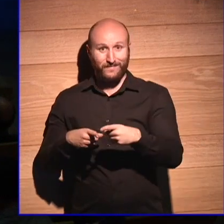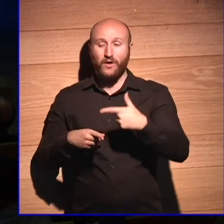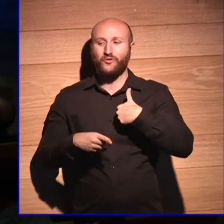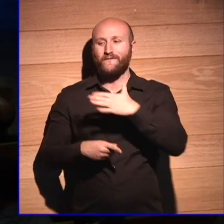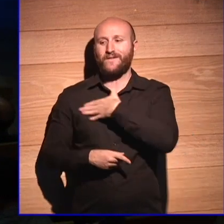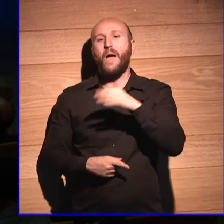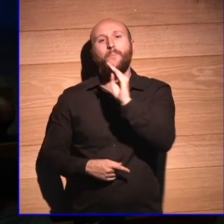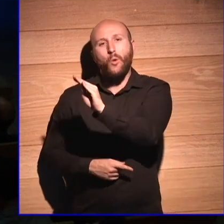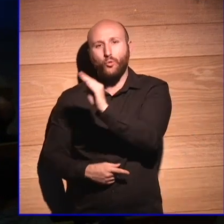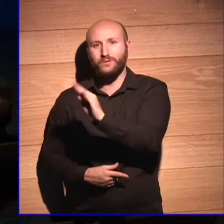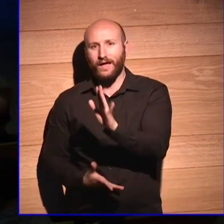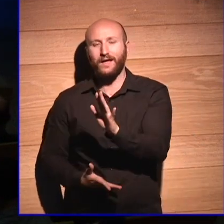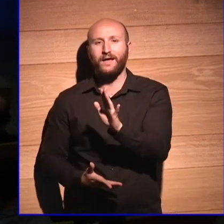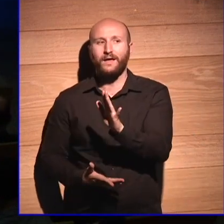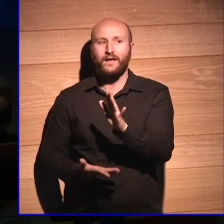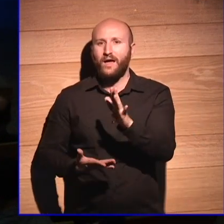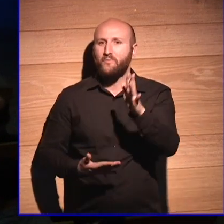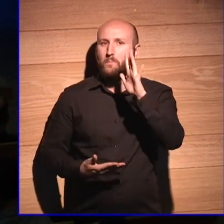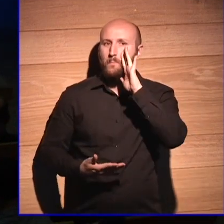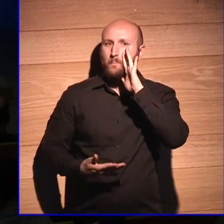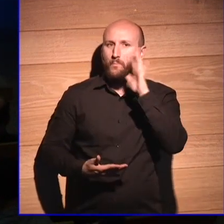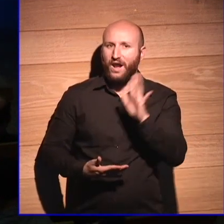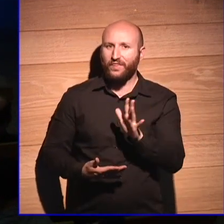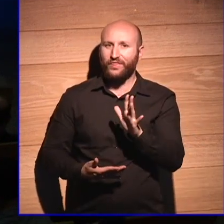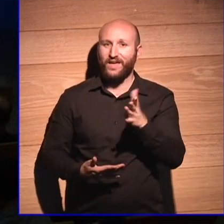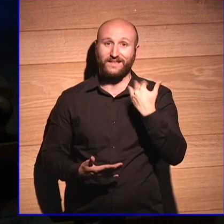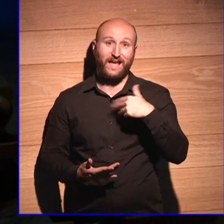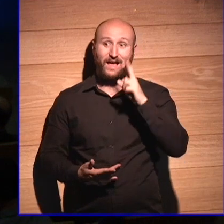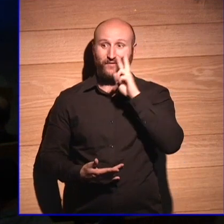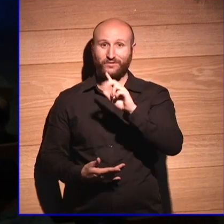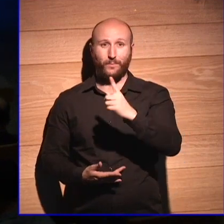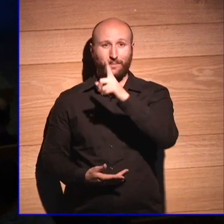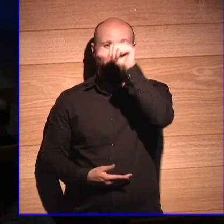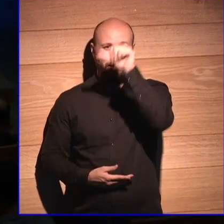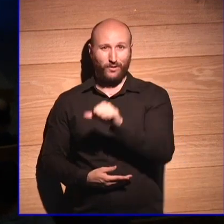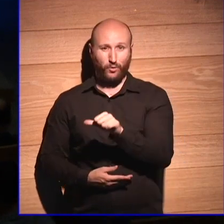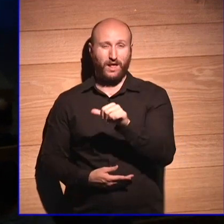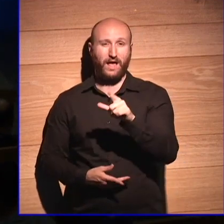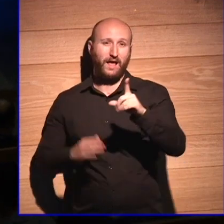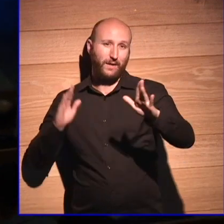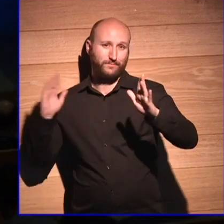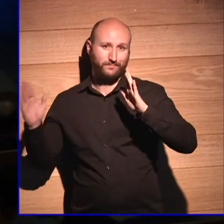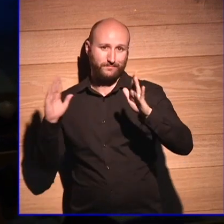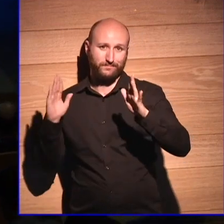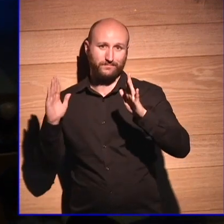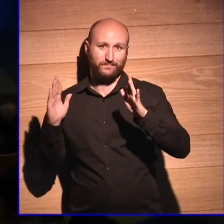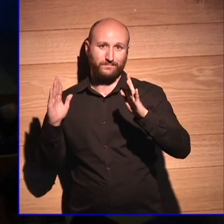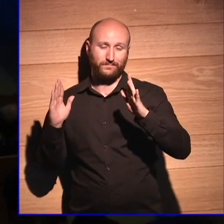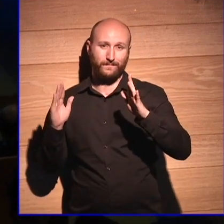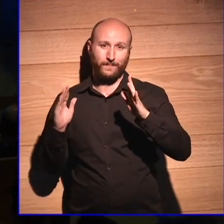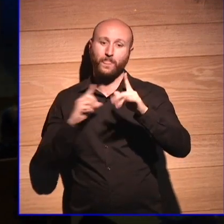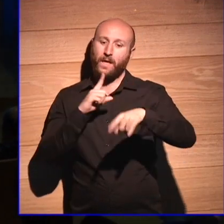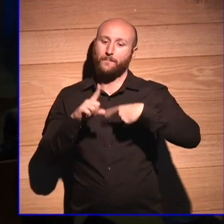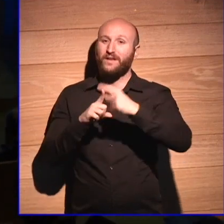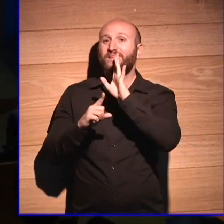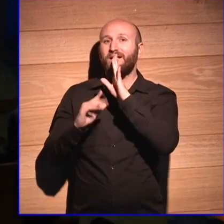hacer es si parece que estamos, por lo que hemos visto en la primera película, en The Moment, y con toda esta